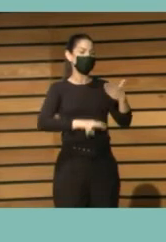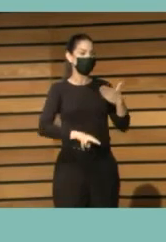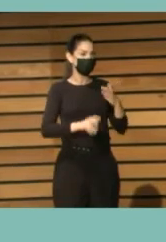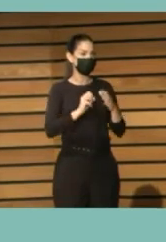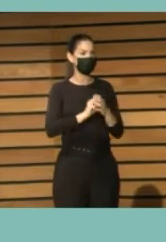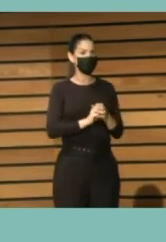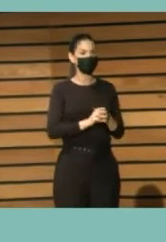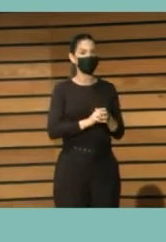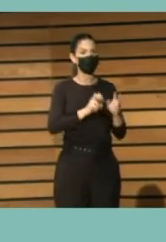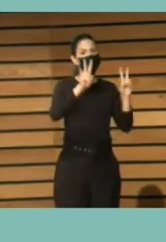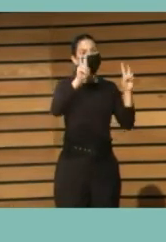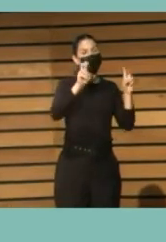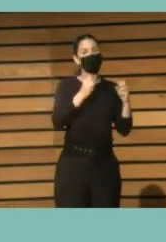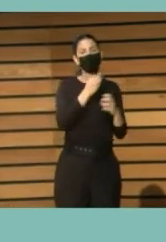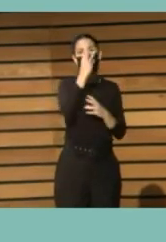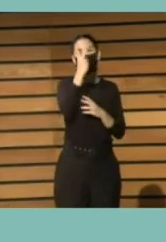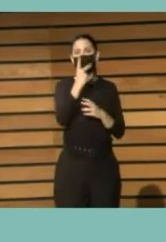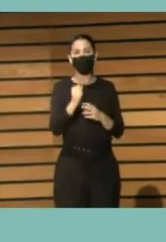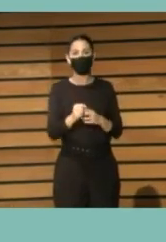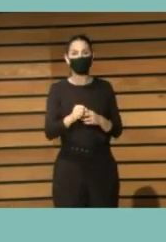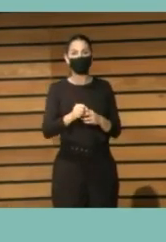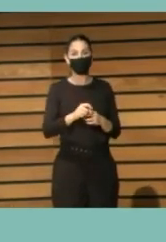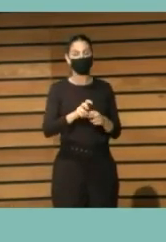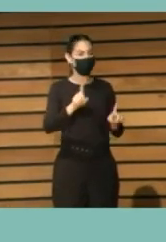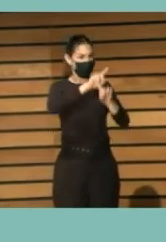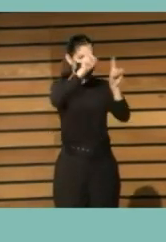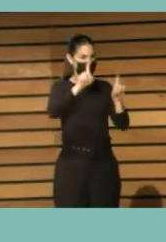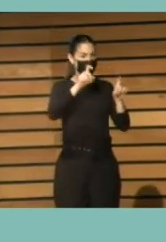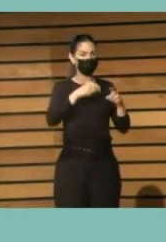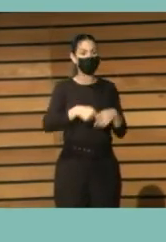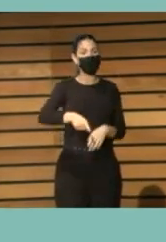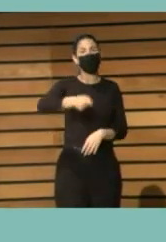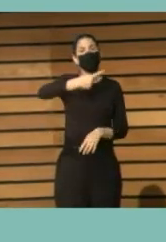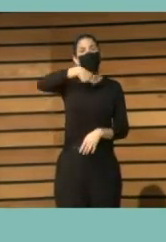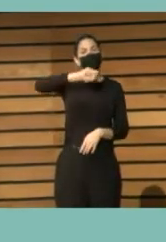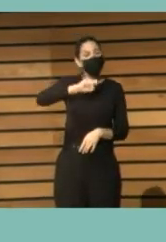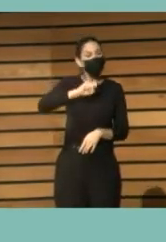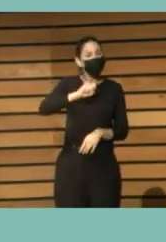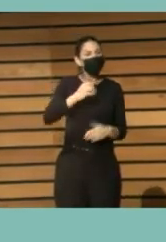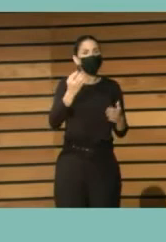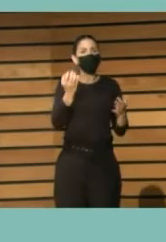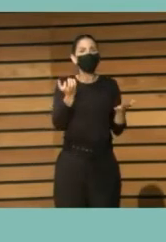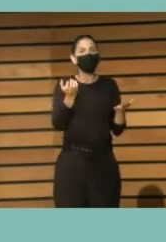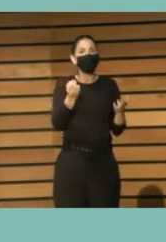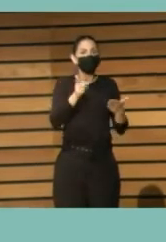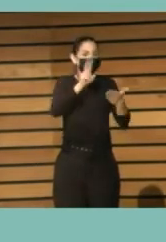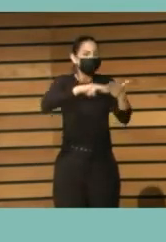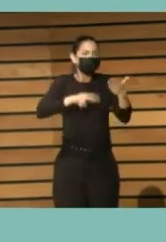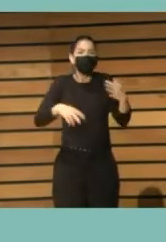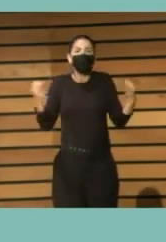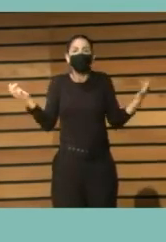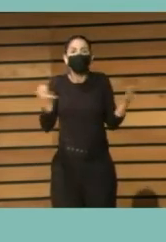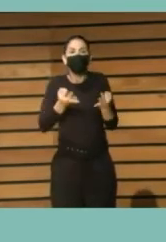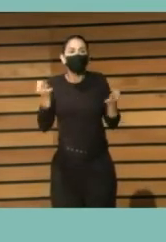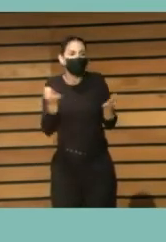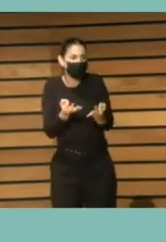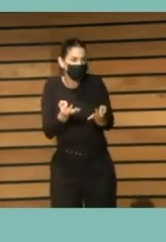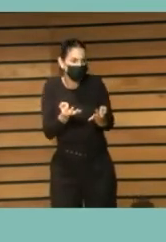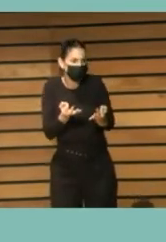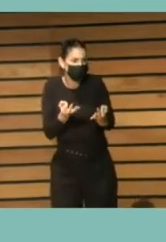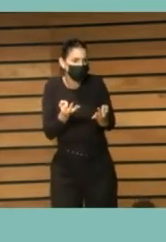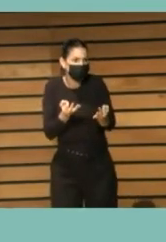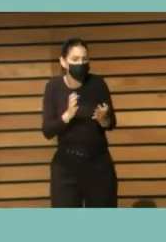quiero dejar ahí. ¿Qué leemos? Reflexionemos, por favor. ¿Qué leemos? Reflexionemos en esas listas de libros